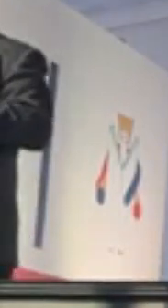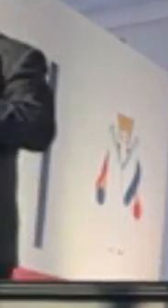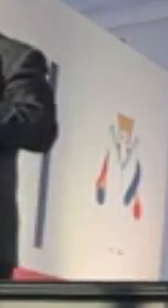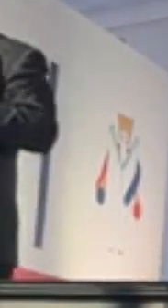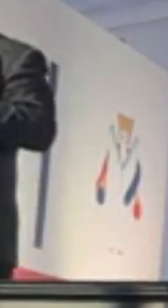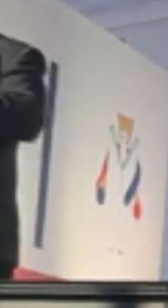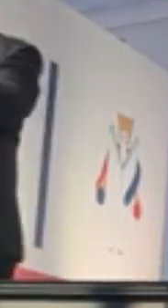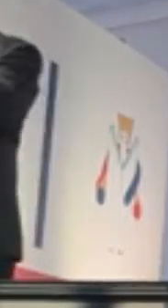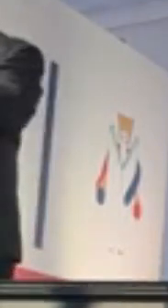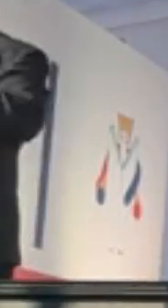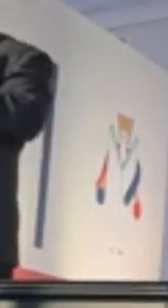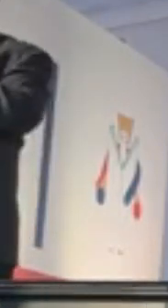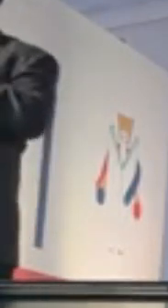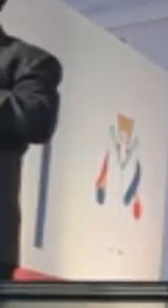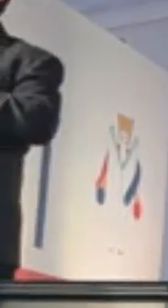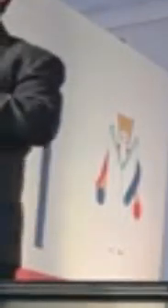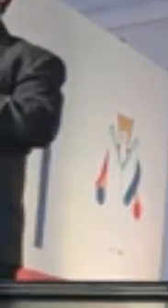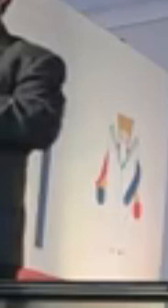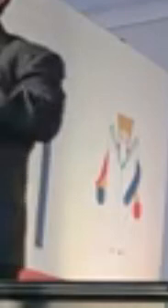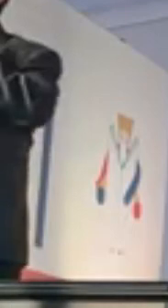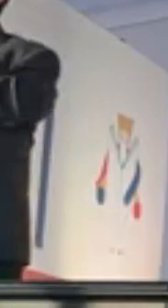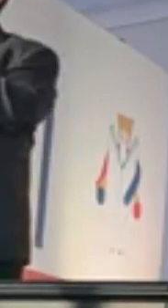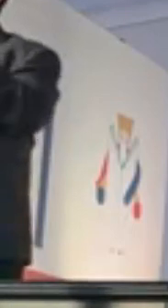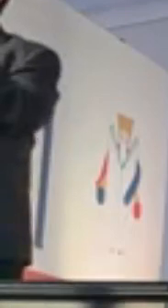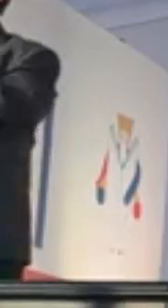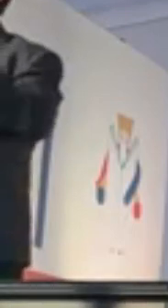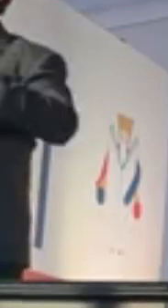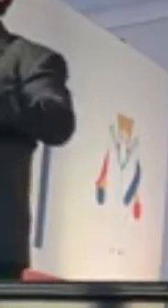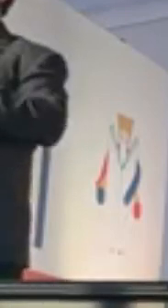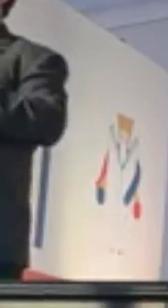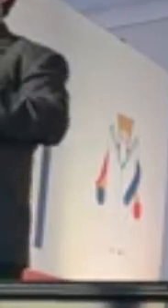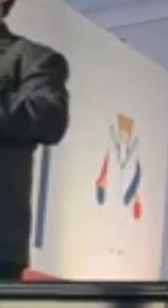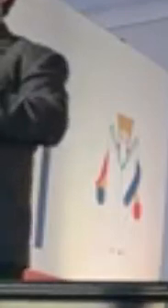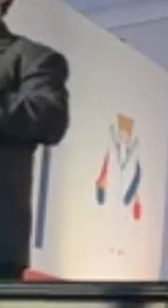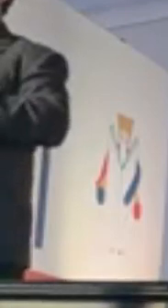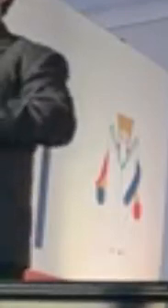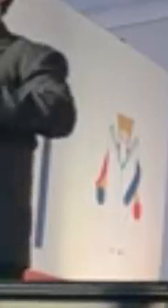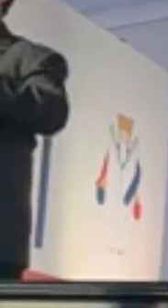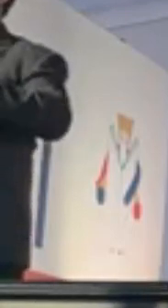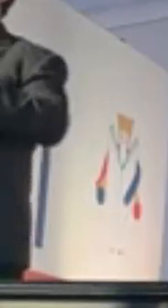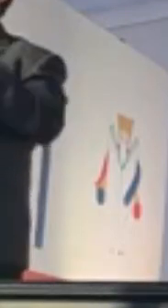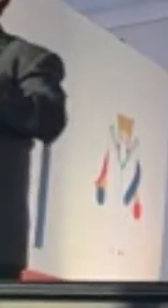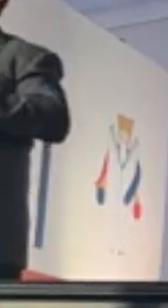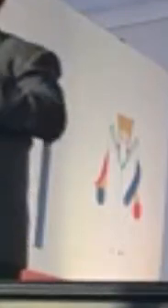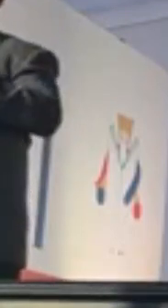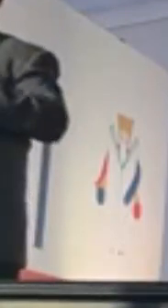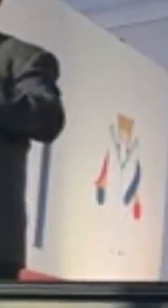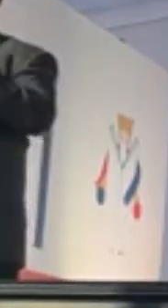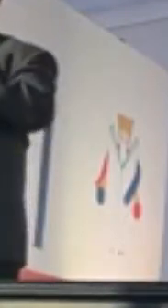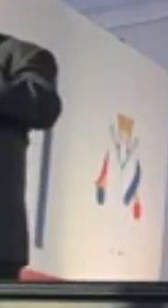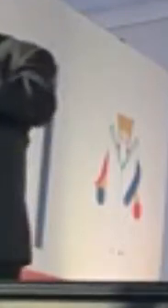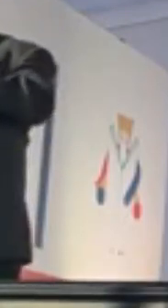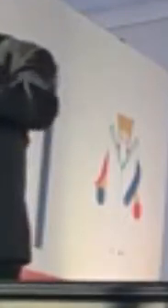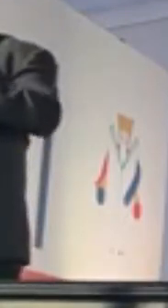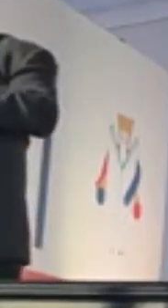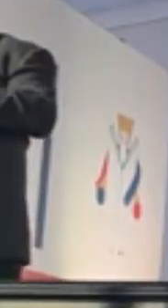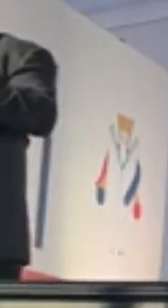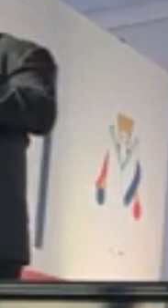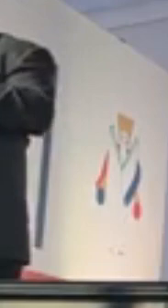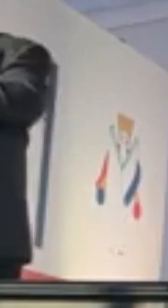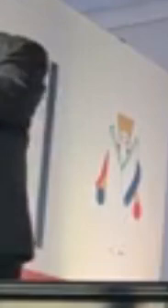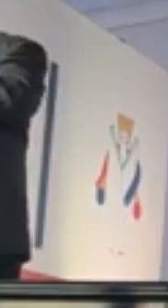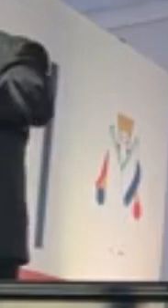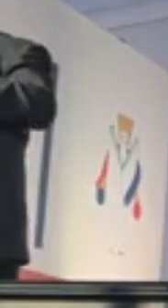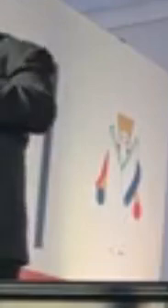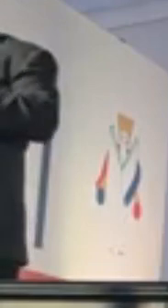como todos estos panistas que se reúnen con la gente de Vox y que entregan las riquezas de las naciones, como todos los gobiernos neoliberales previos, que puedo decir